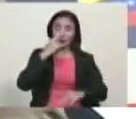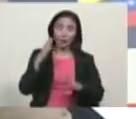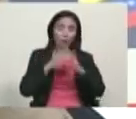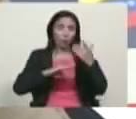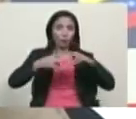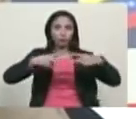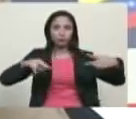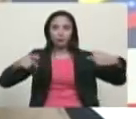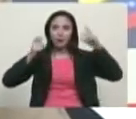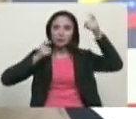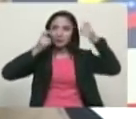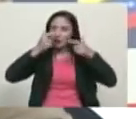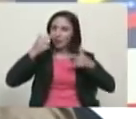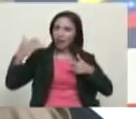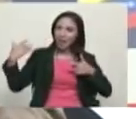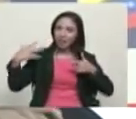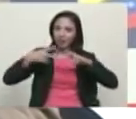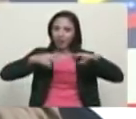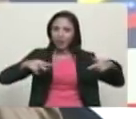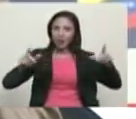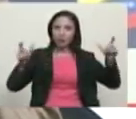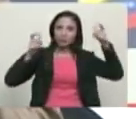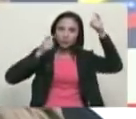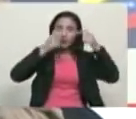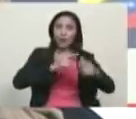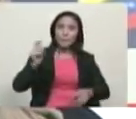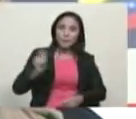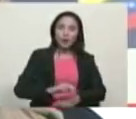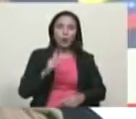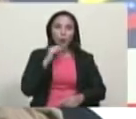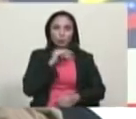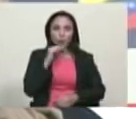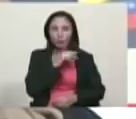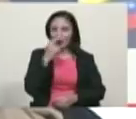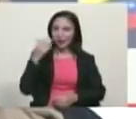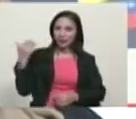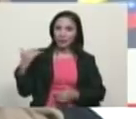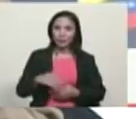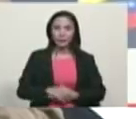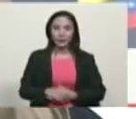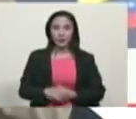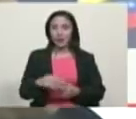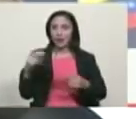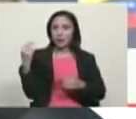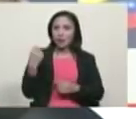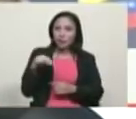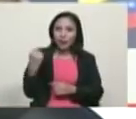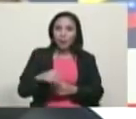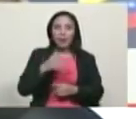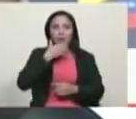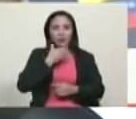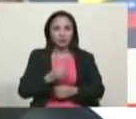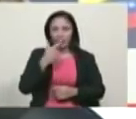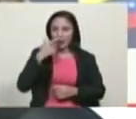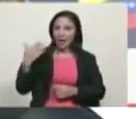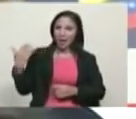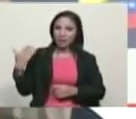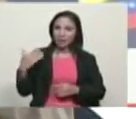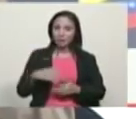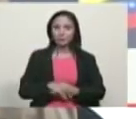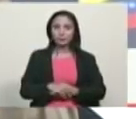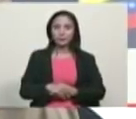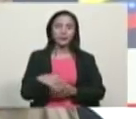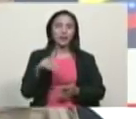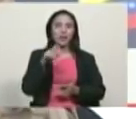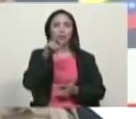encadenadas con Chávez durante todo el mes de octubre, noviembre y diciembre del